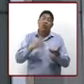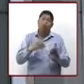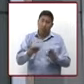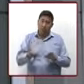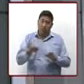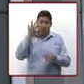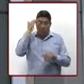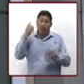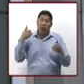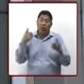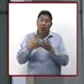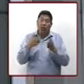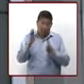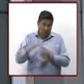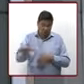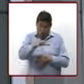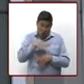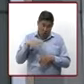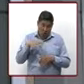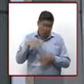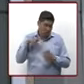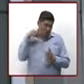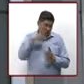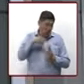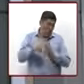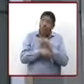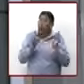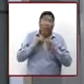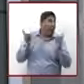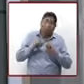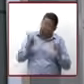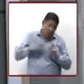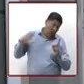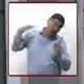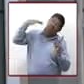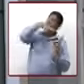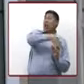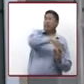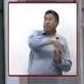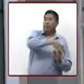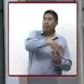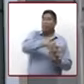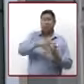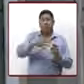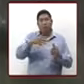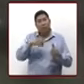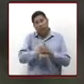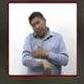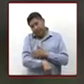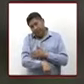asesinado cruelmente por los vecinos que lo confundieron con un delincuente y finalmente terminaron linchándolo.